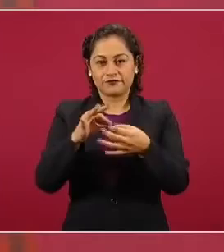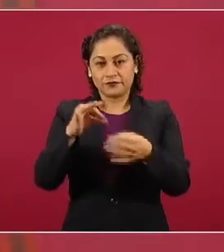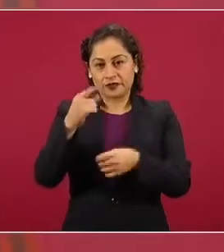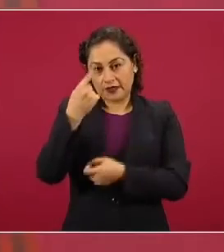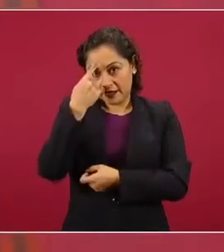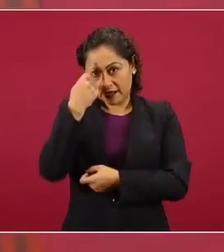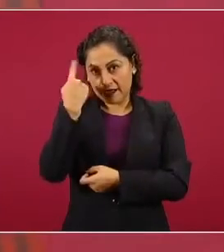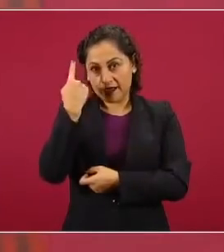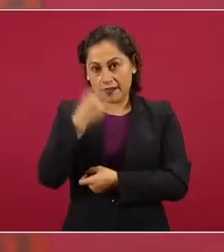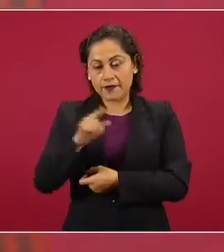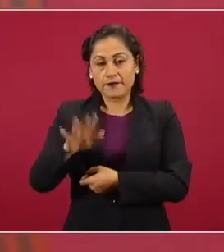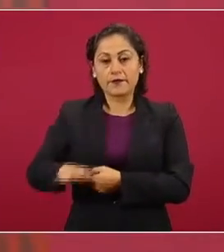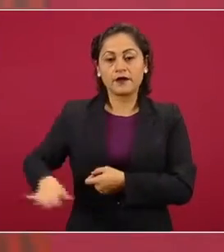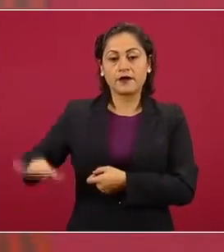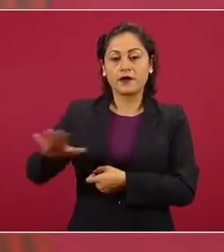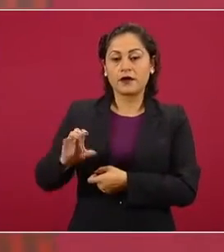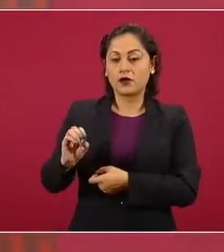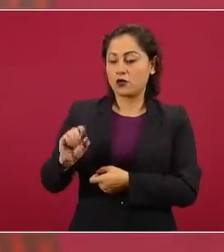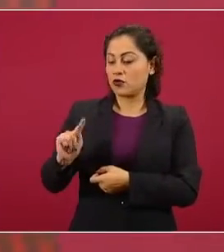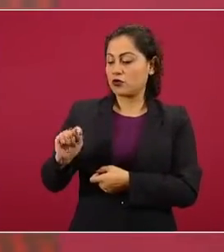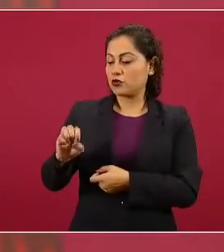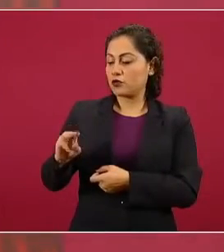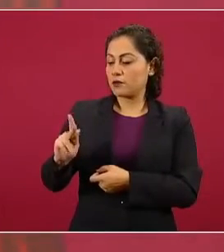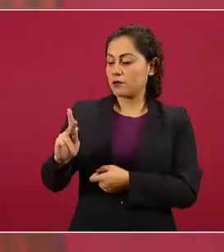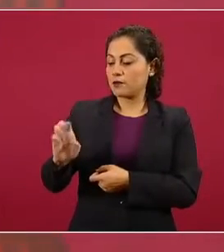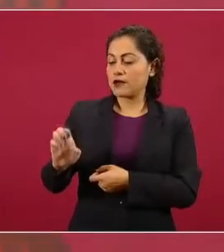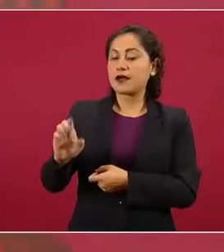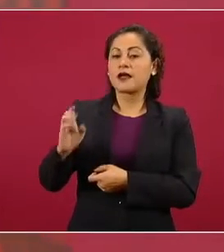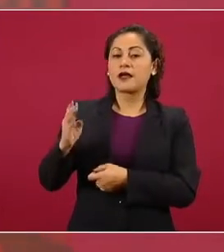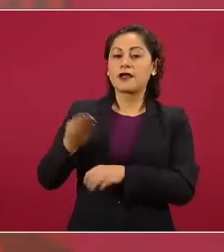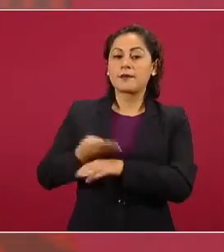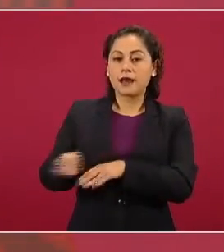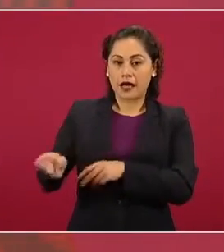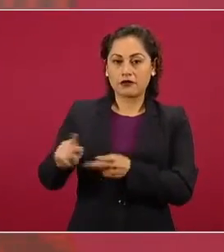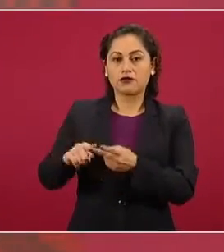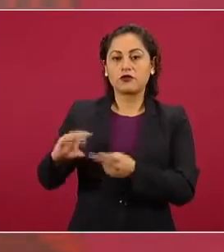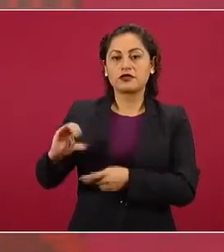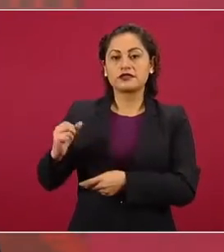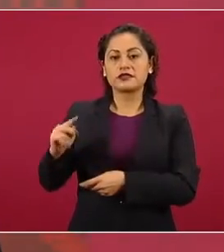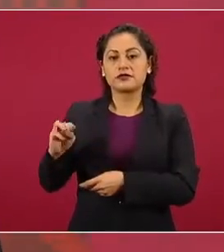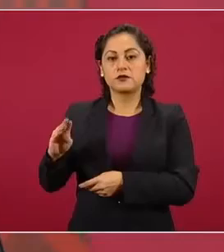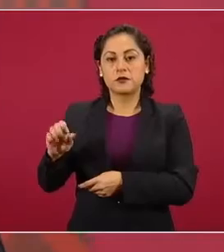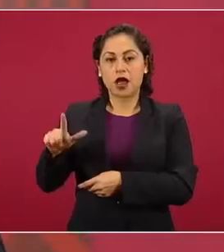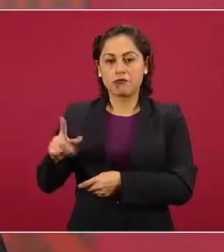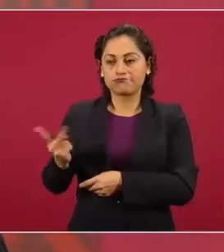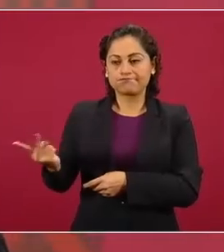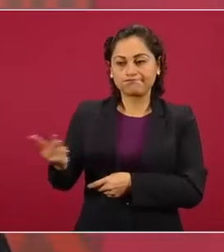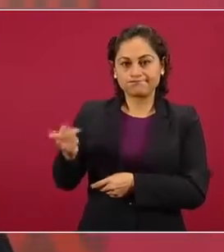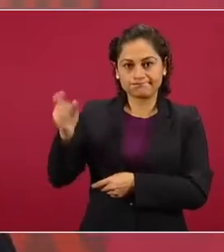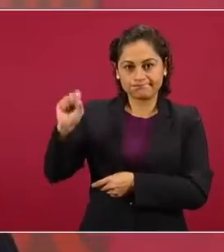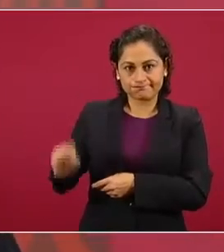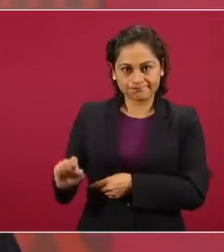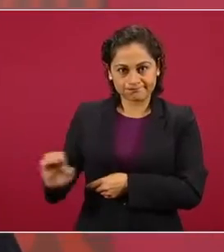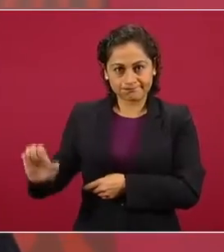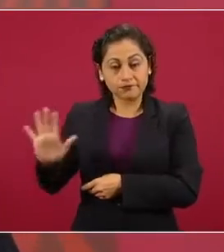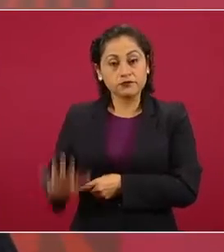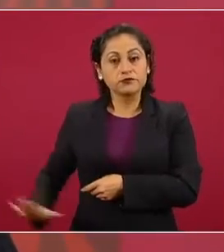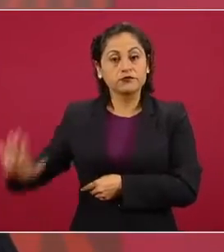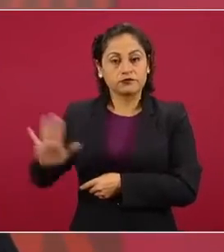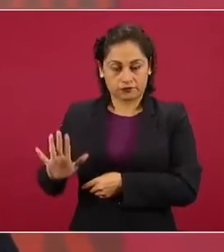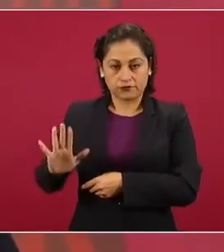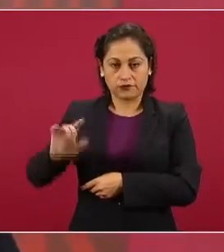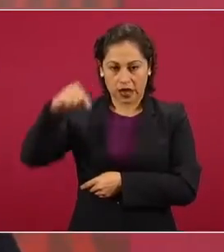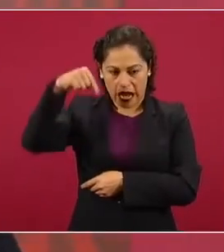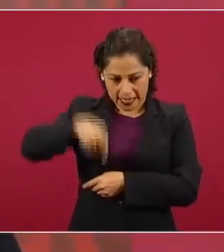para Otompe Blanco y en particular Chetumal, Quintana Roo. Esto sí lo vamos a